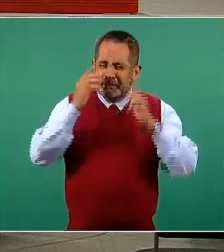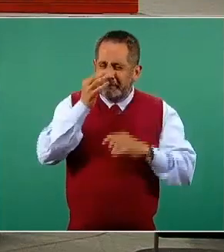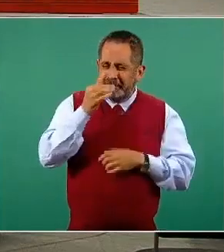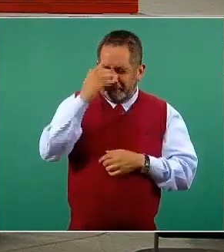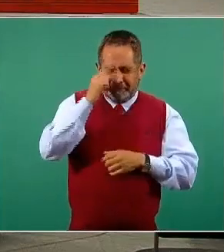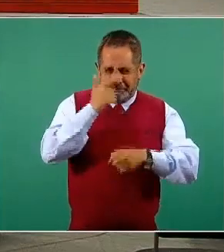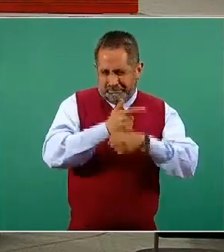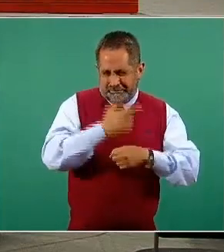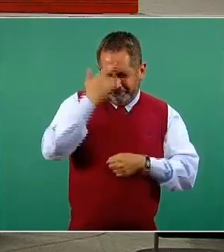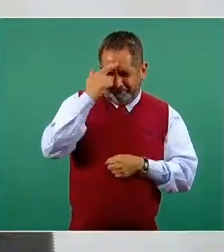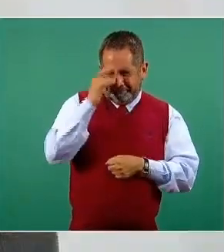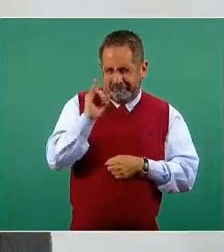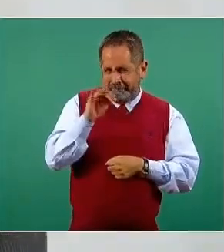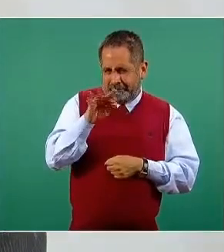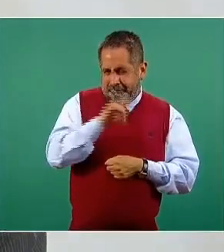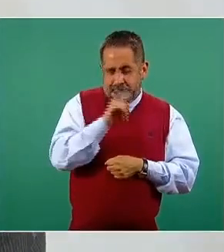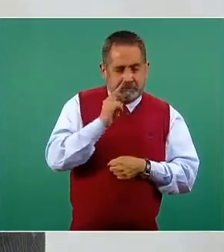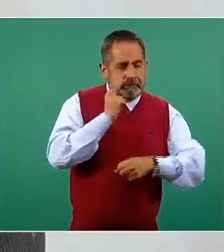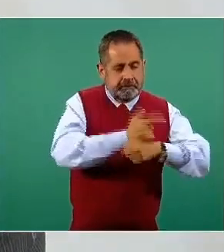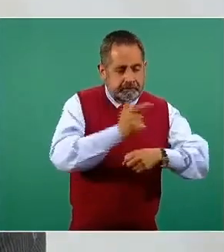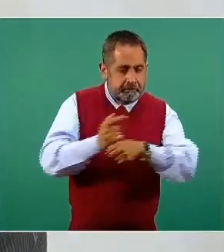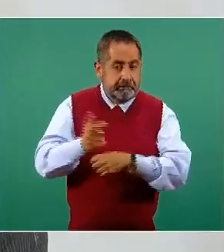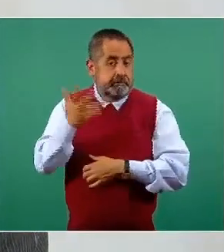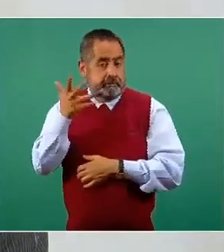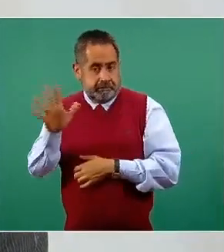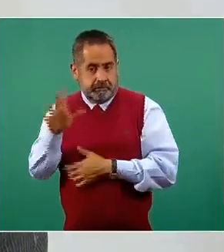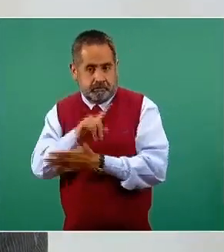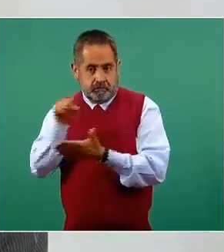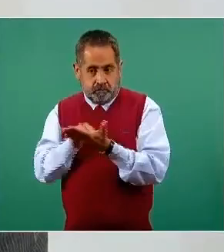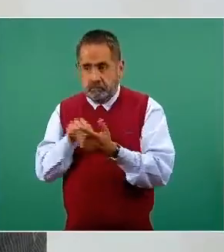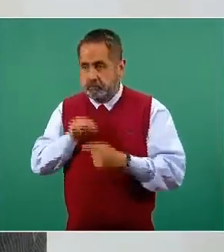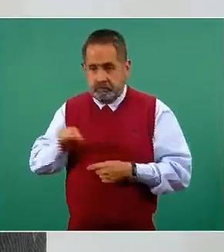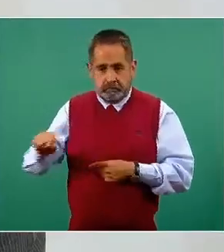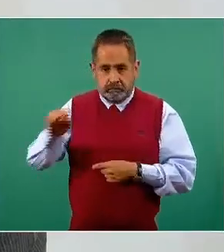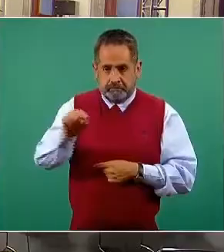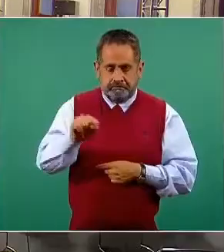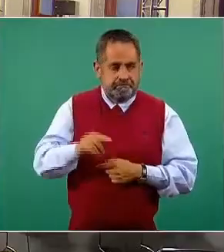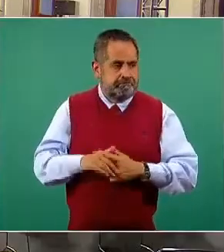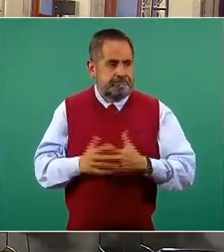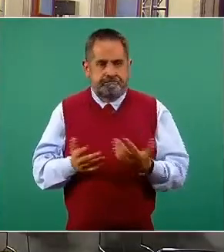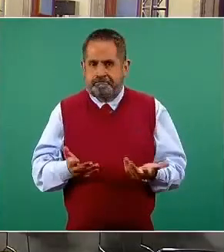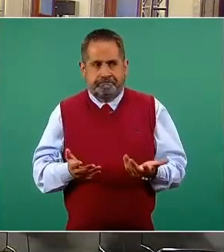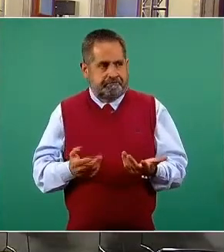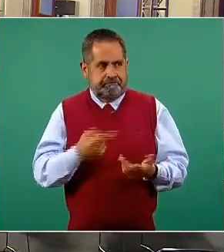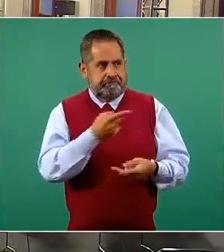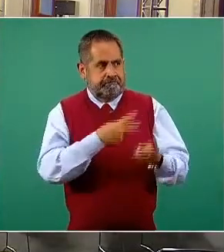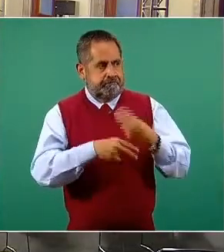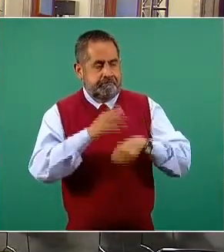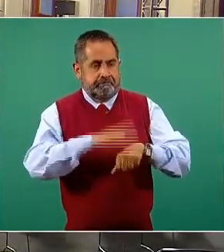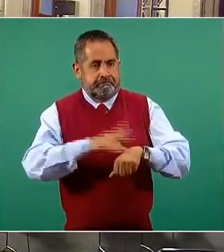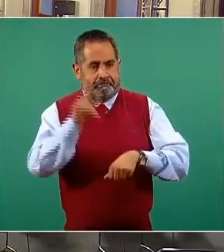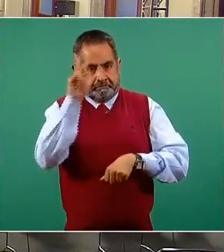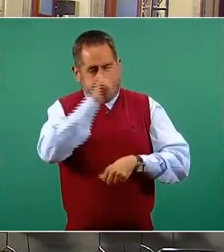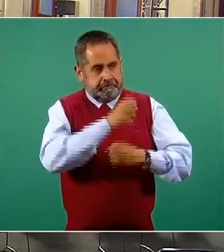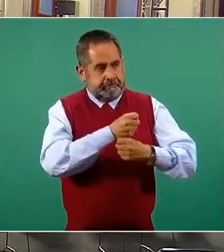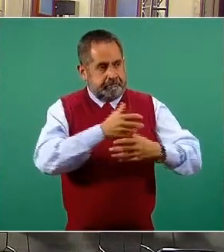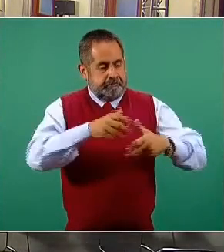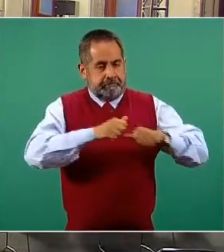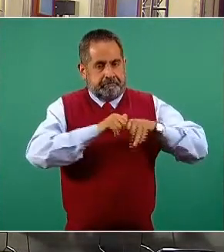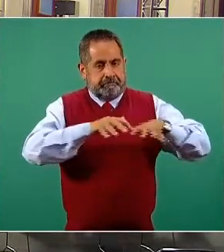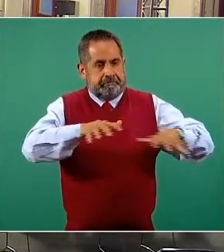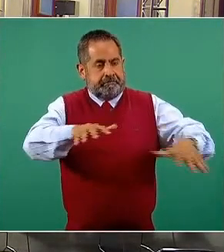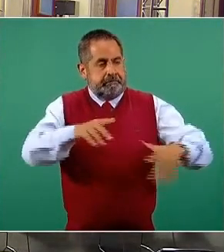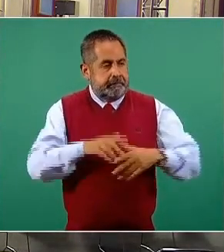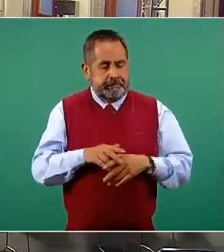extender esta posibilidad, pues tener una representatividad acorde a las circunstancias y a las necesidades de la